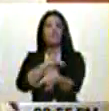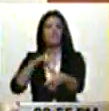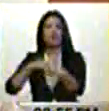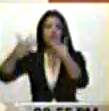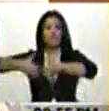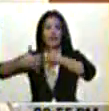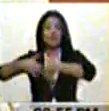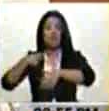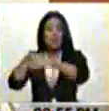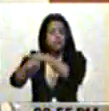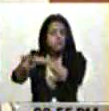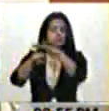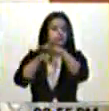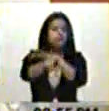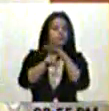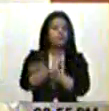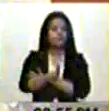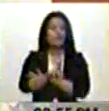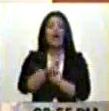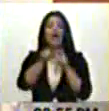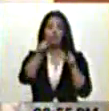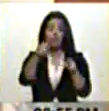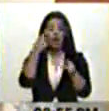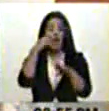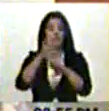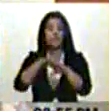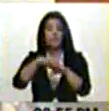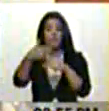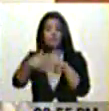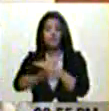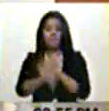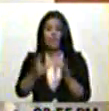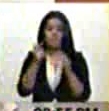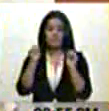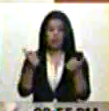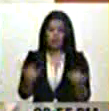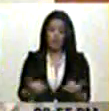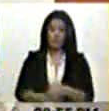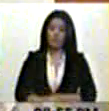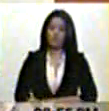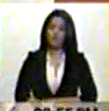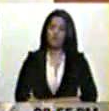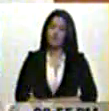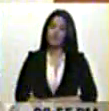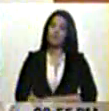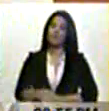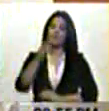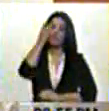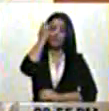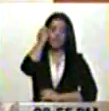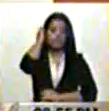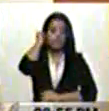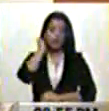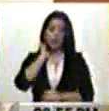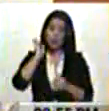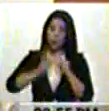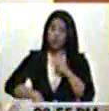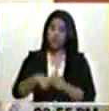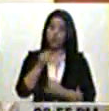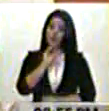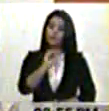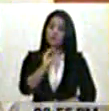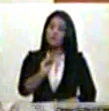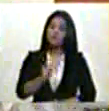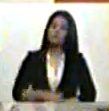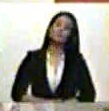siendo desarrolladas a partir de las primeras operaciones. Bueno, para finalizar, ratificamos que